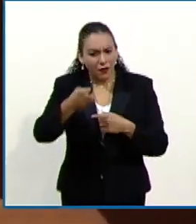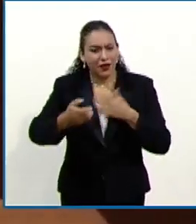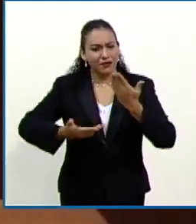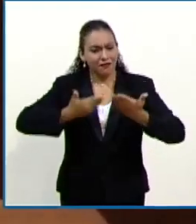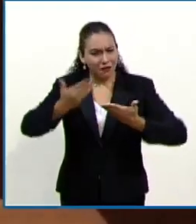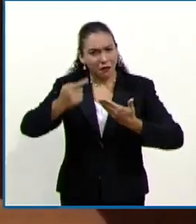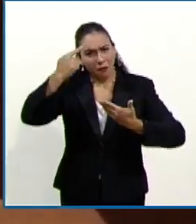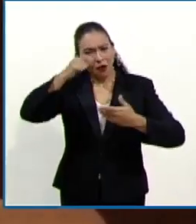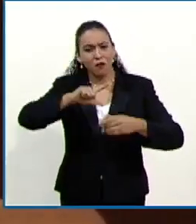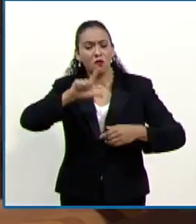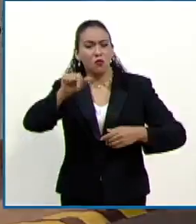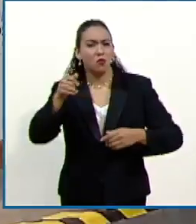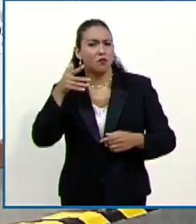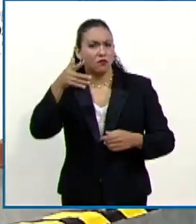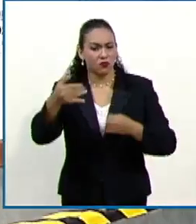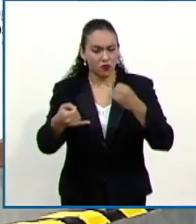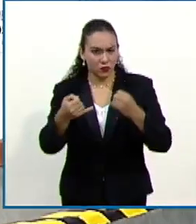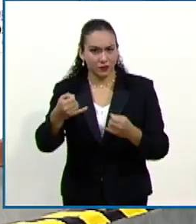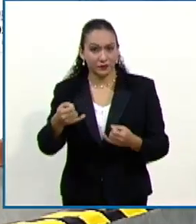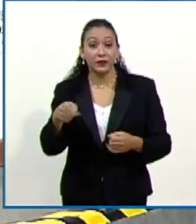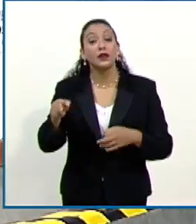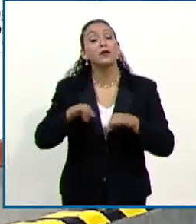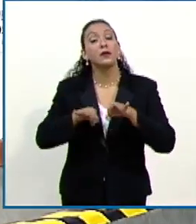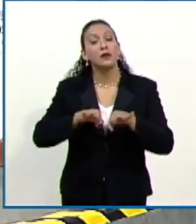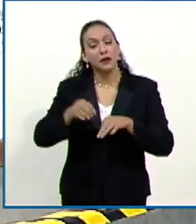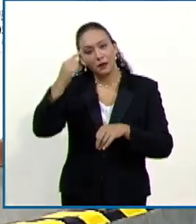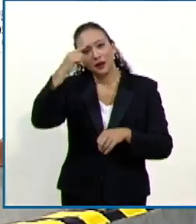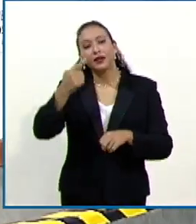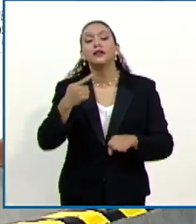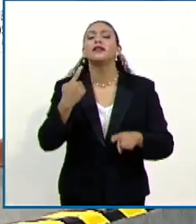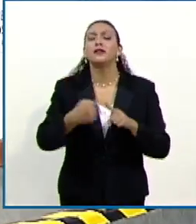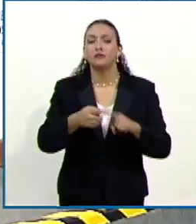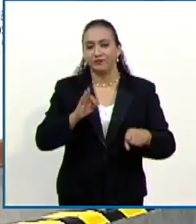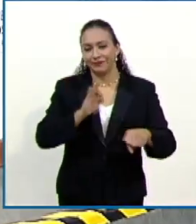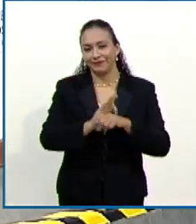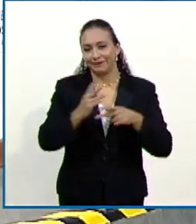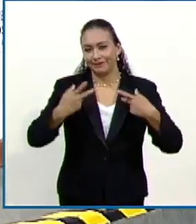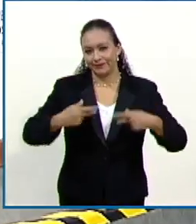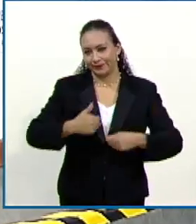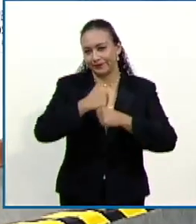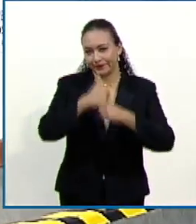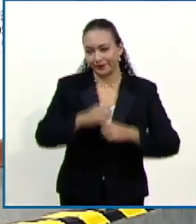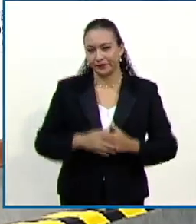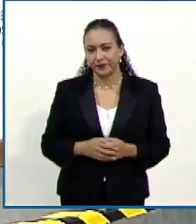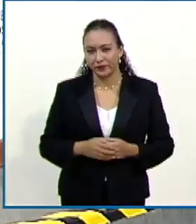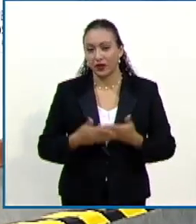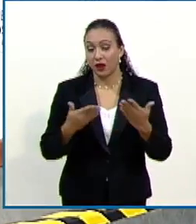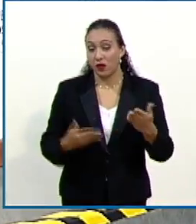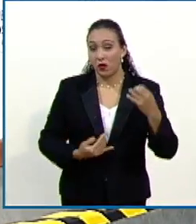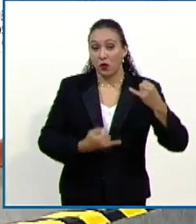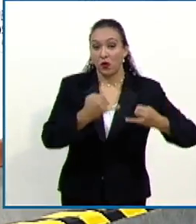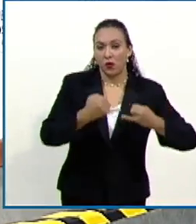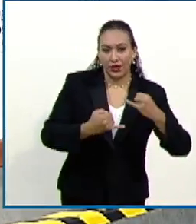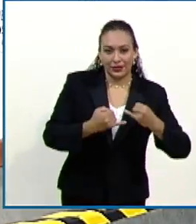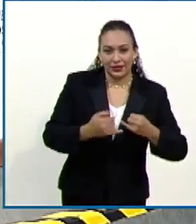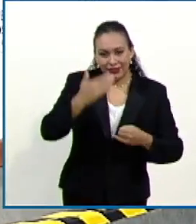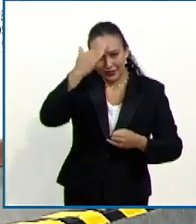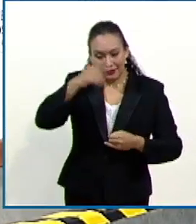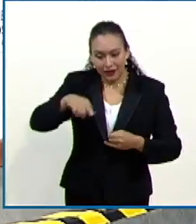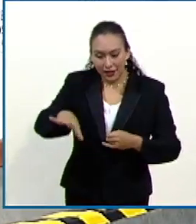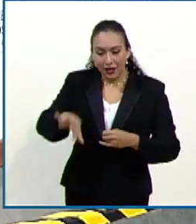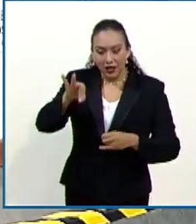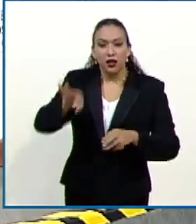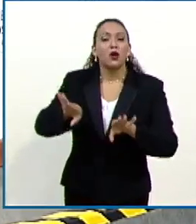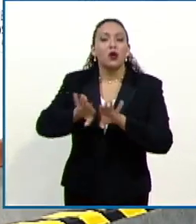en situación de vulnerabilidad, por ejemplo. Aseguró que la legitimidad de juezas y jueces se logra a través de